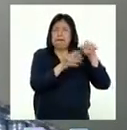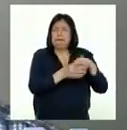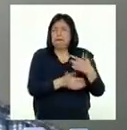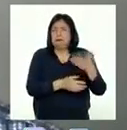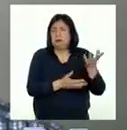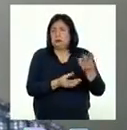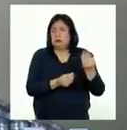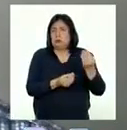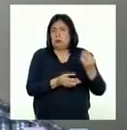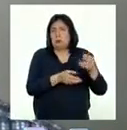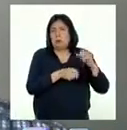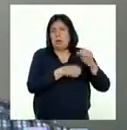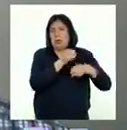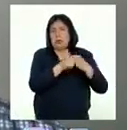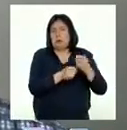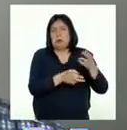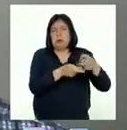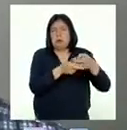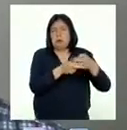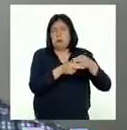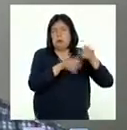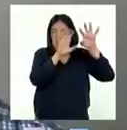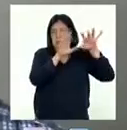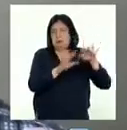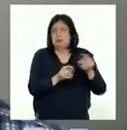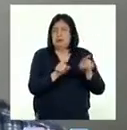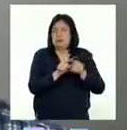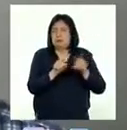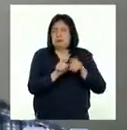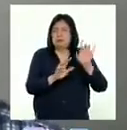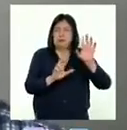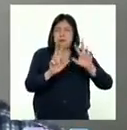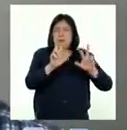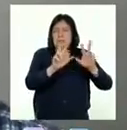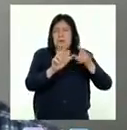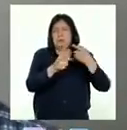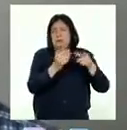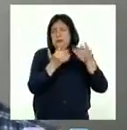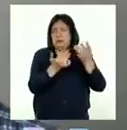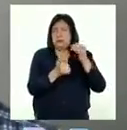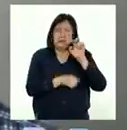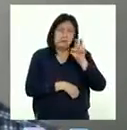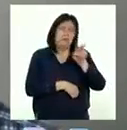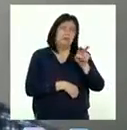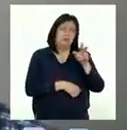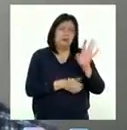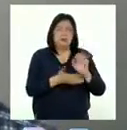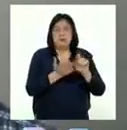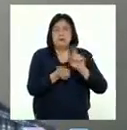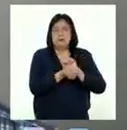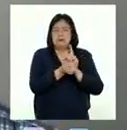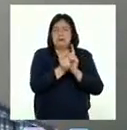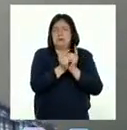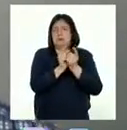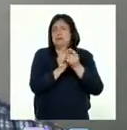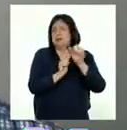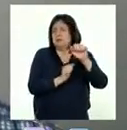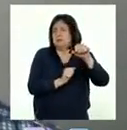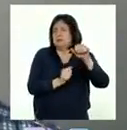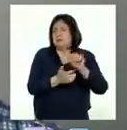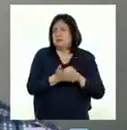temporada de lluvia van a ser más cortos, ¿no? Igual sigue habiendo una incertidumbre, pero hoy estamos presenciando que estos cambios van a